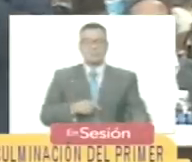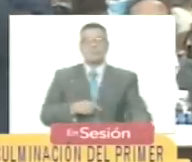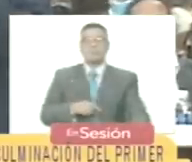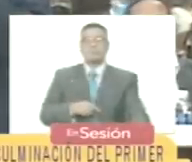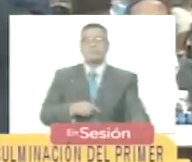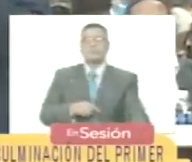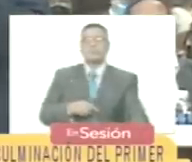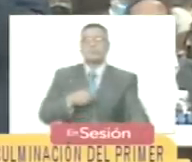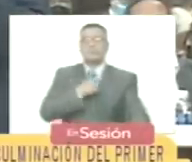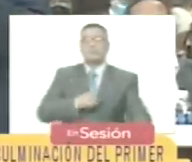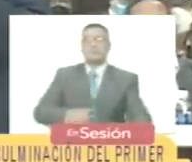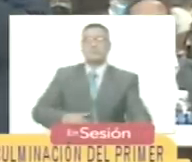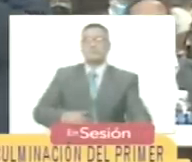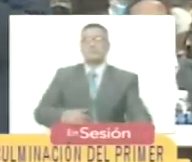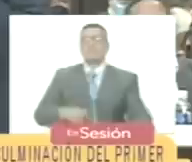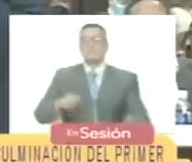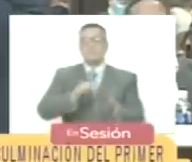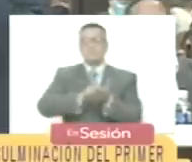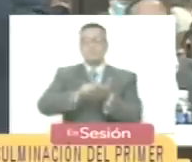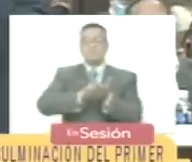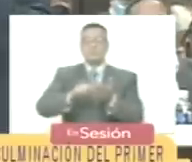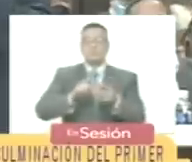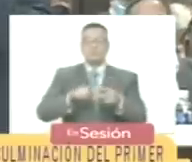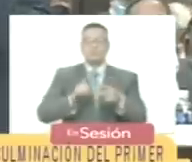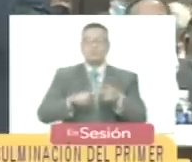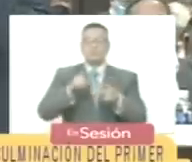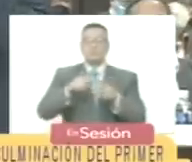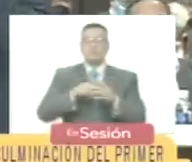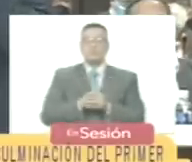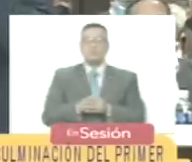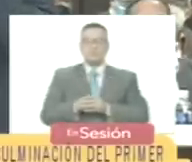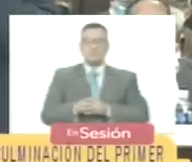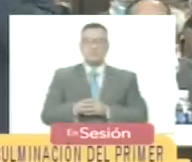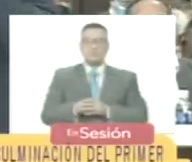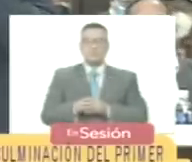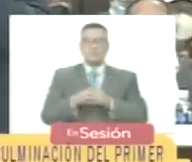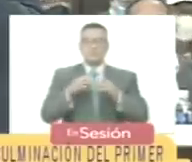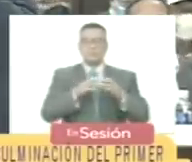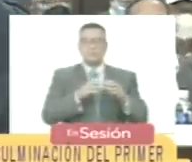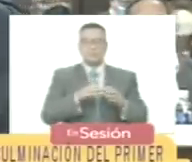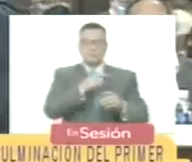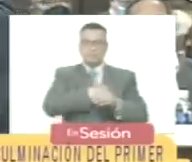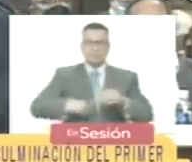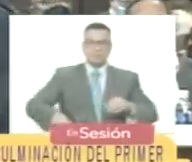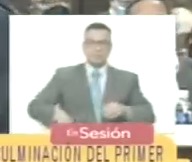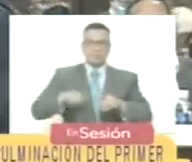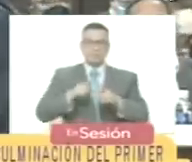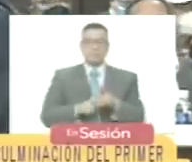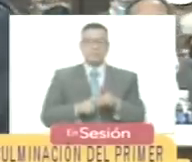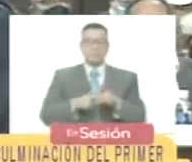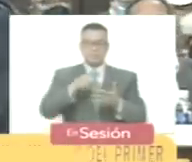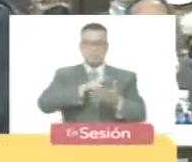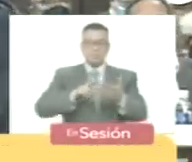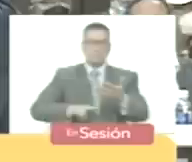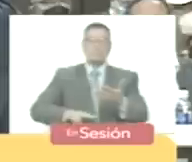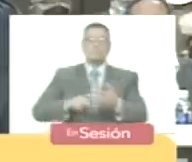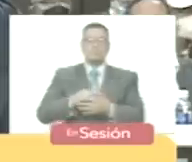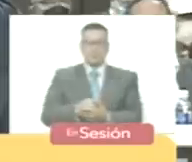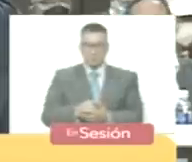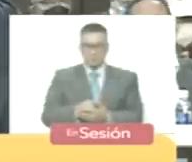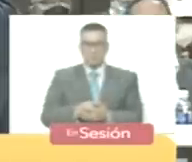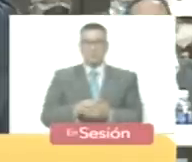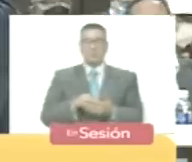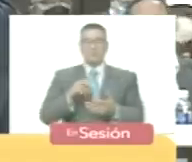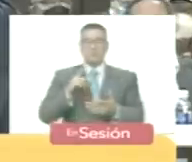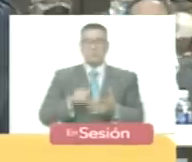197 de la Constitución, primer párrafo, que con su anuencia, señor presidente, leo.